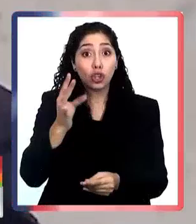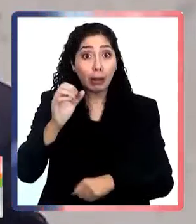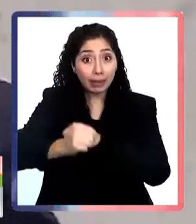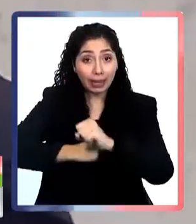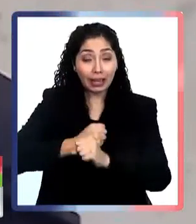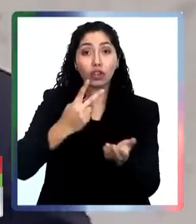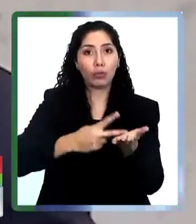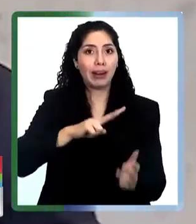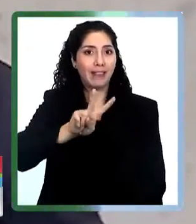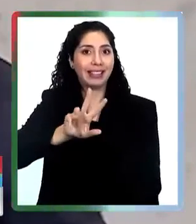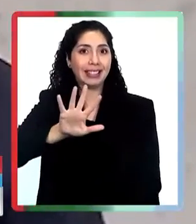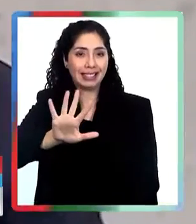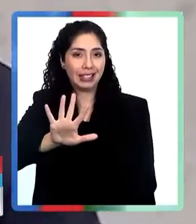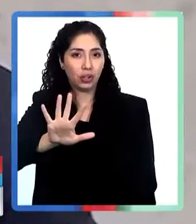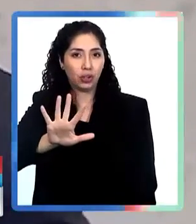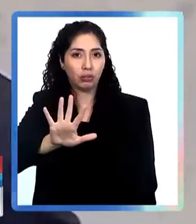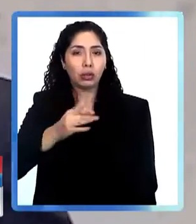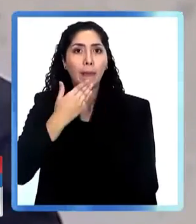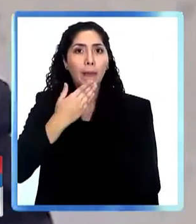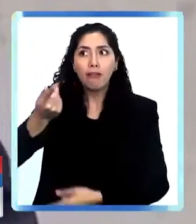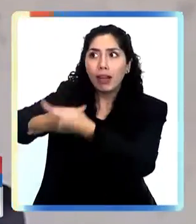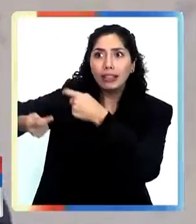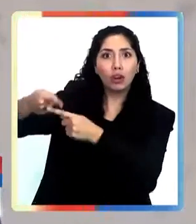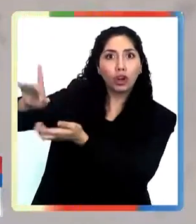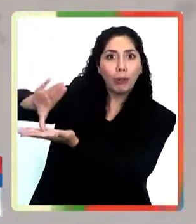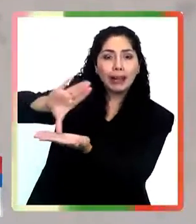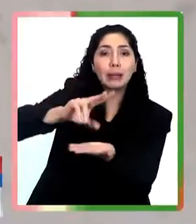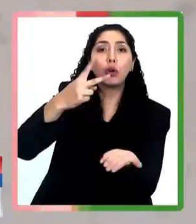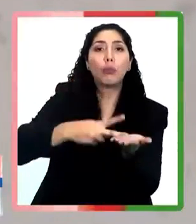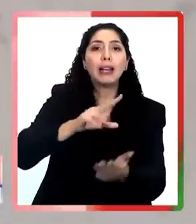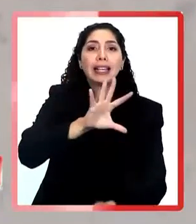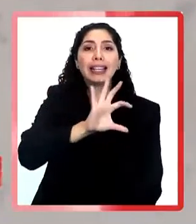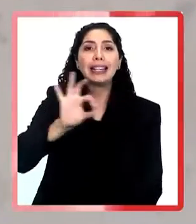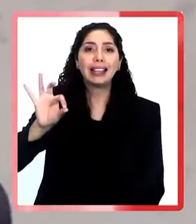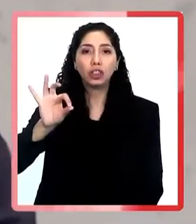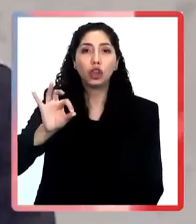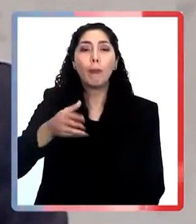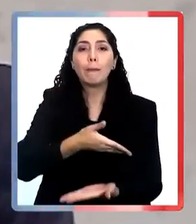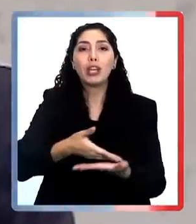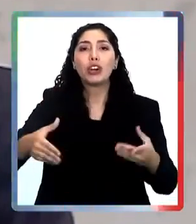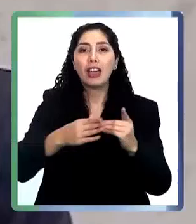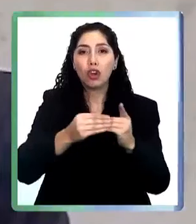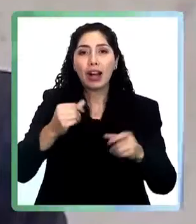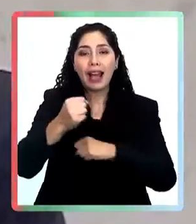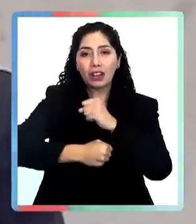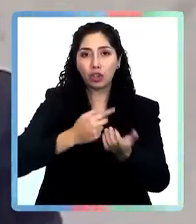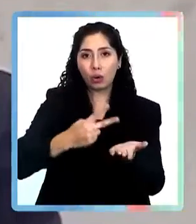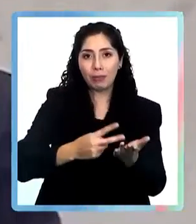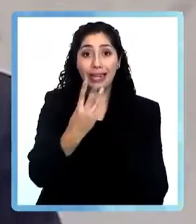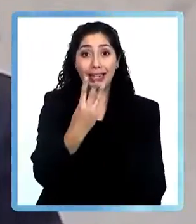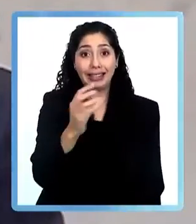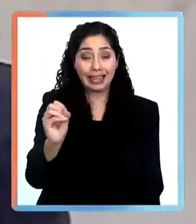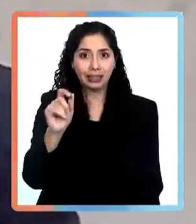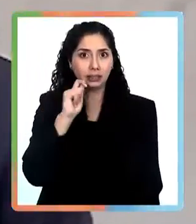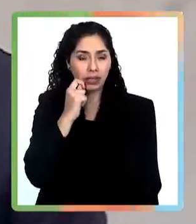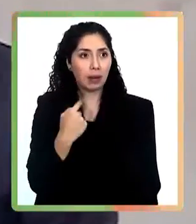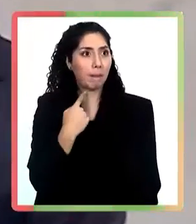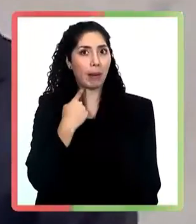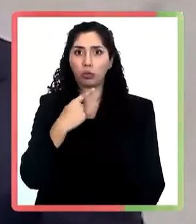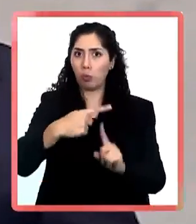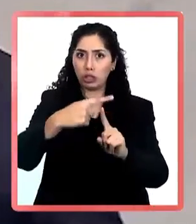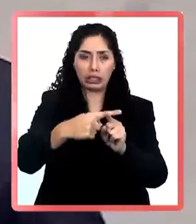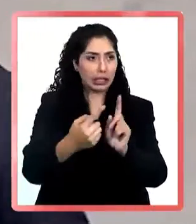el 2025 y generaría exportaciones por 2.500 millones de dólares al año 2030 con un impacto significativo